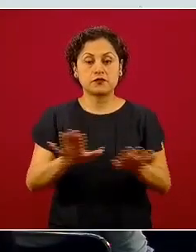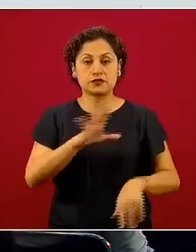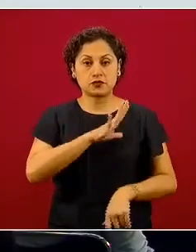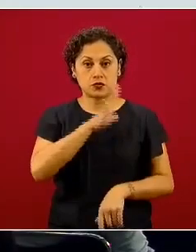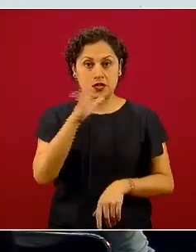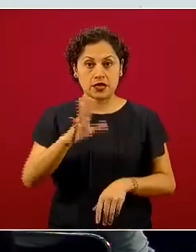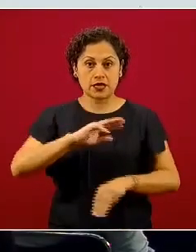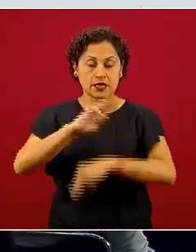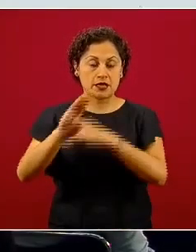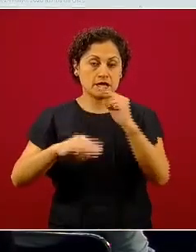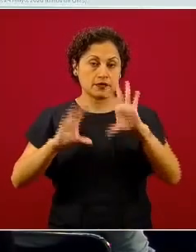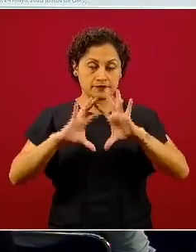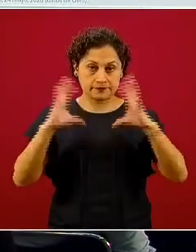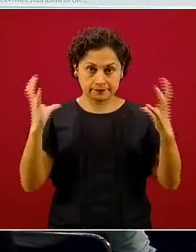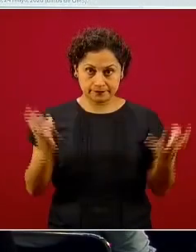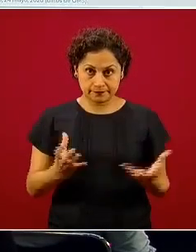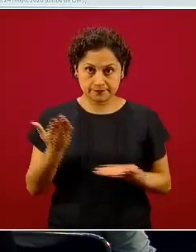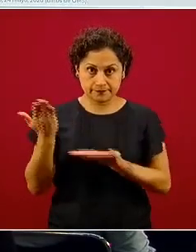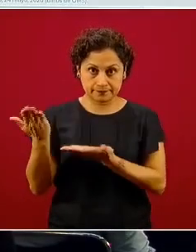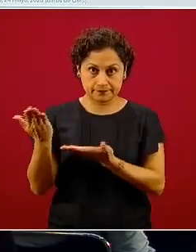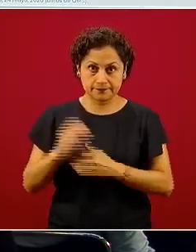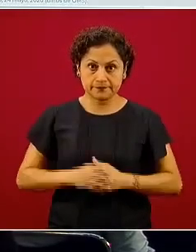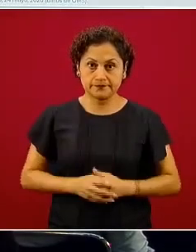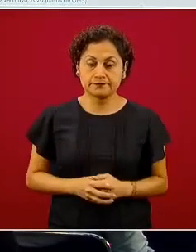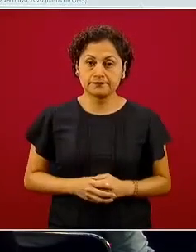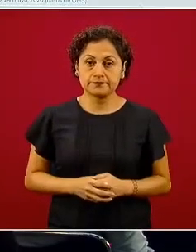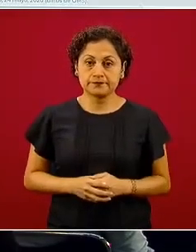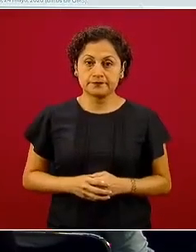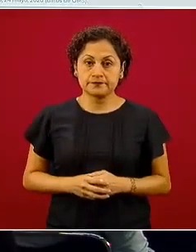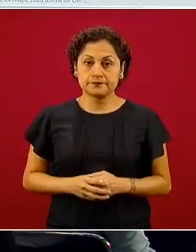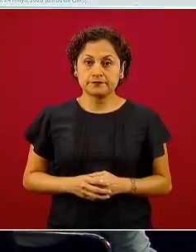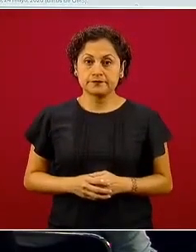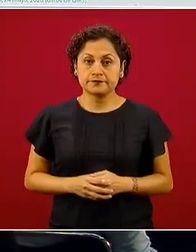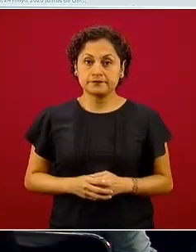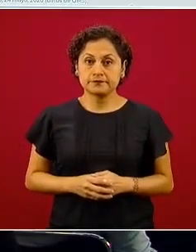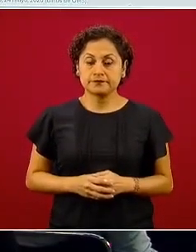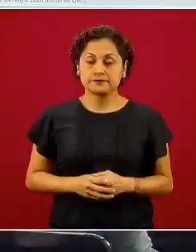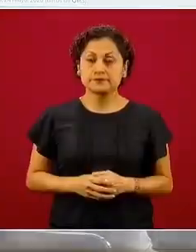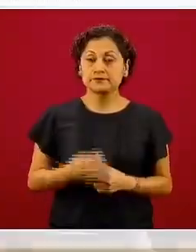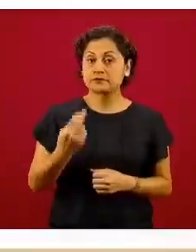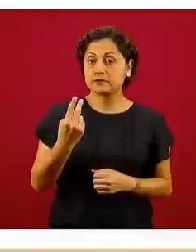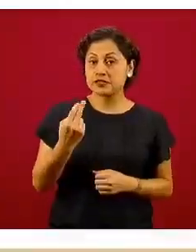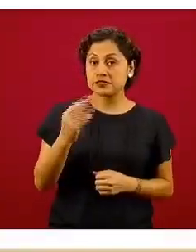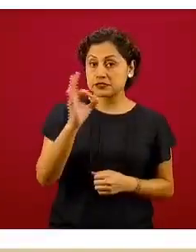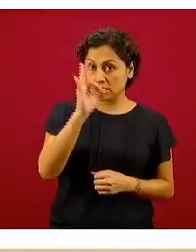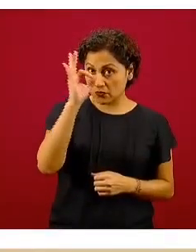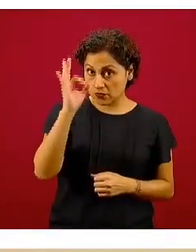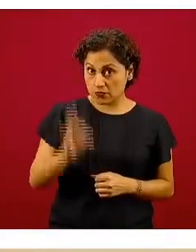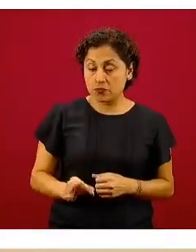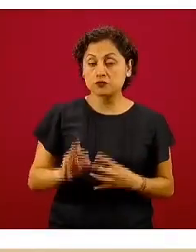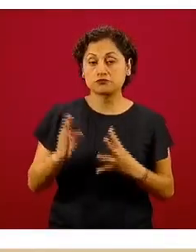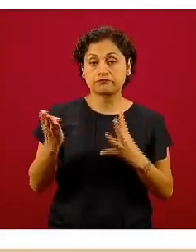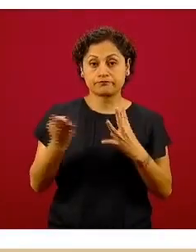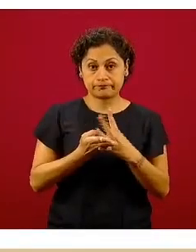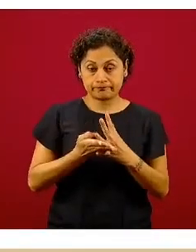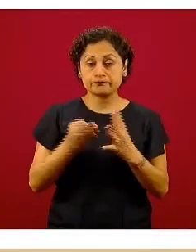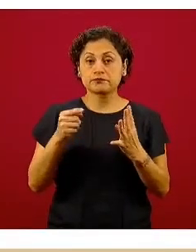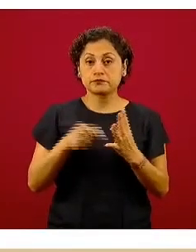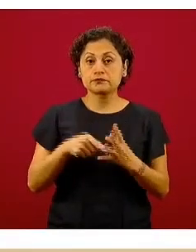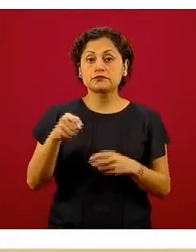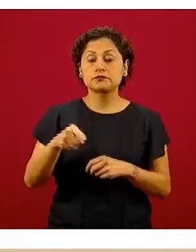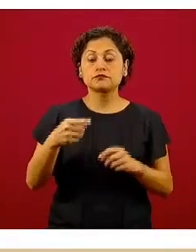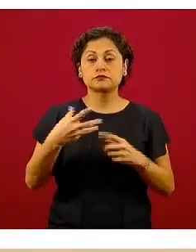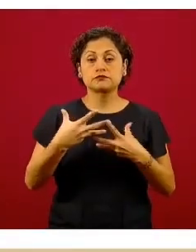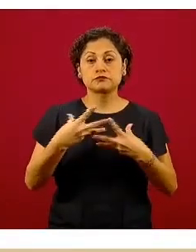la siguiente diapositiva. Bien, 25%, sigue siendo una cuarta parte la pandemia activa en todo